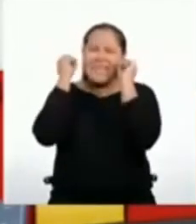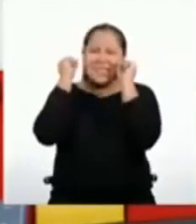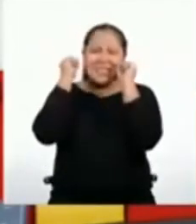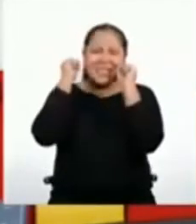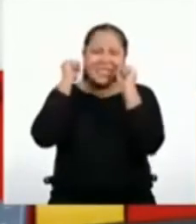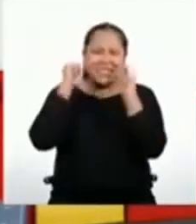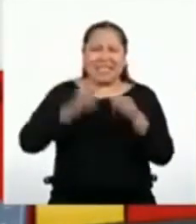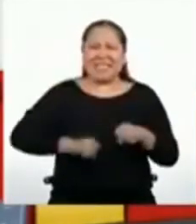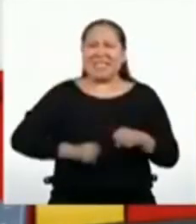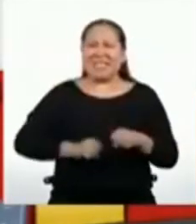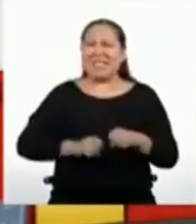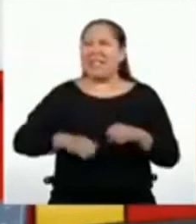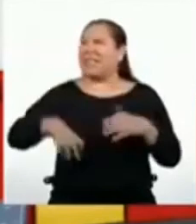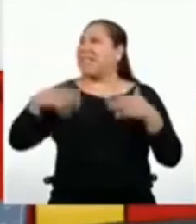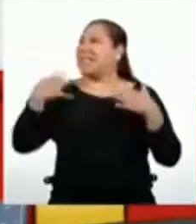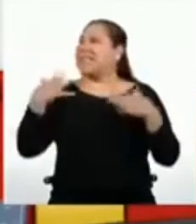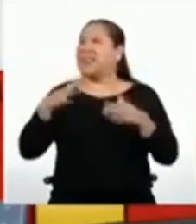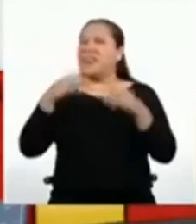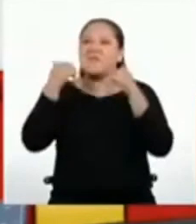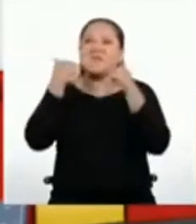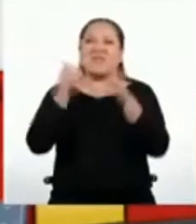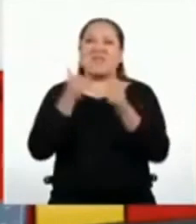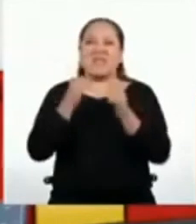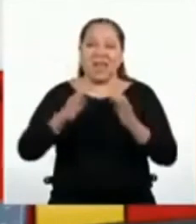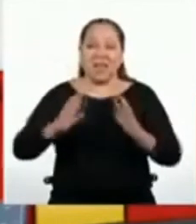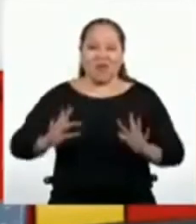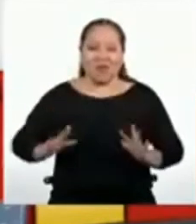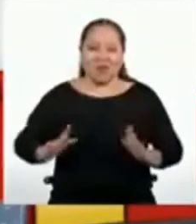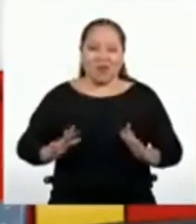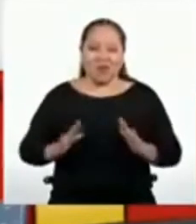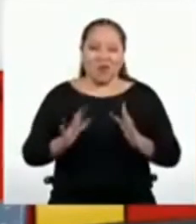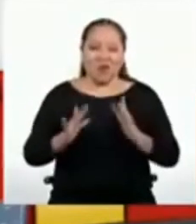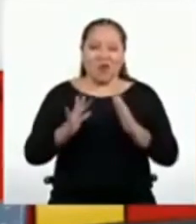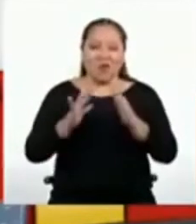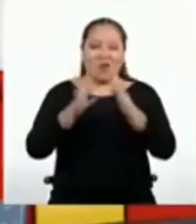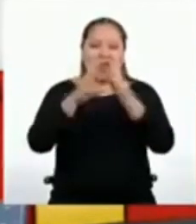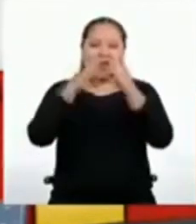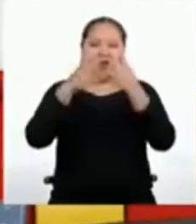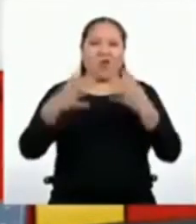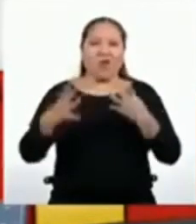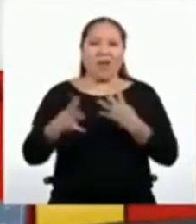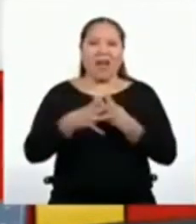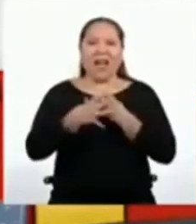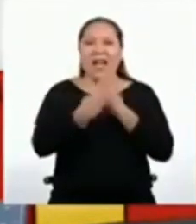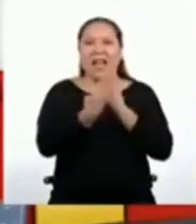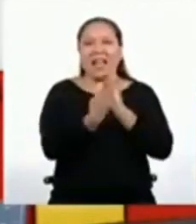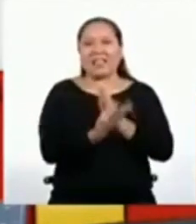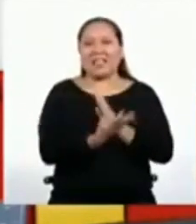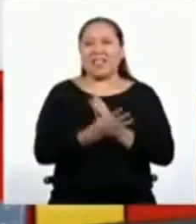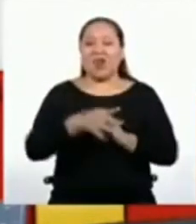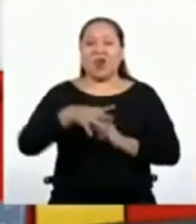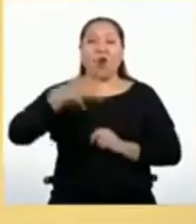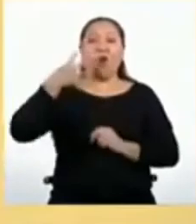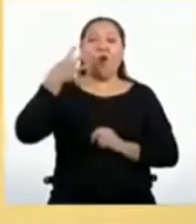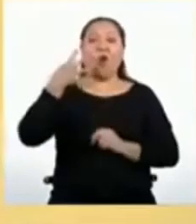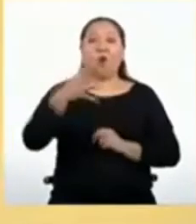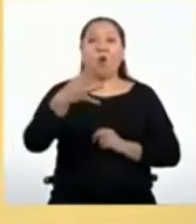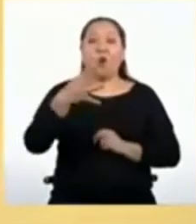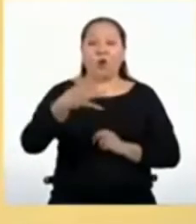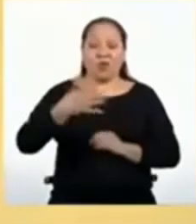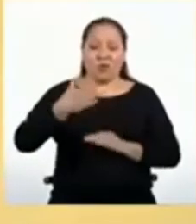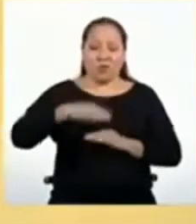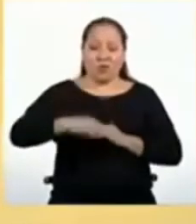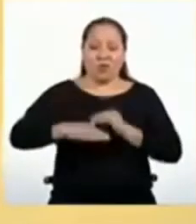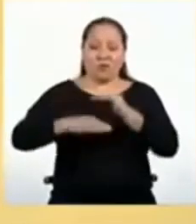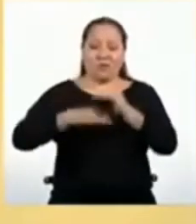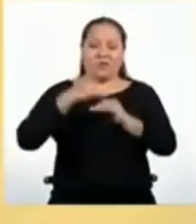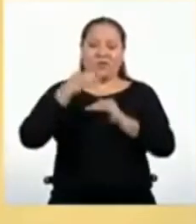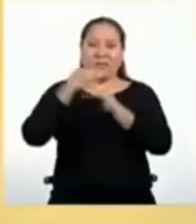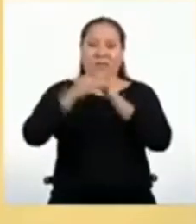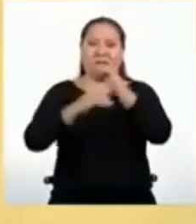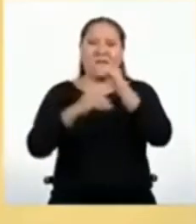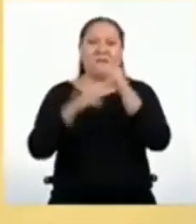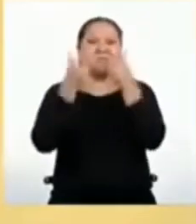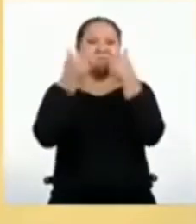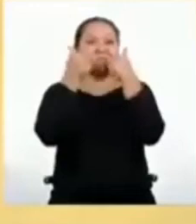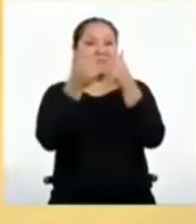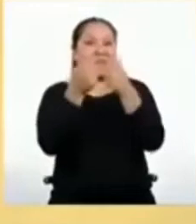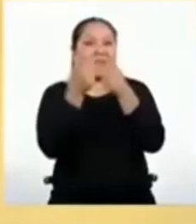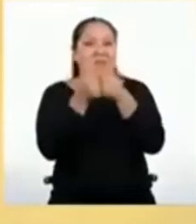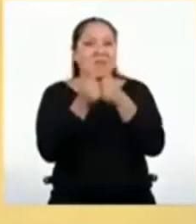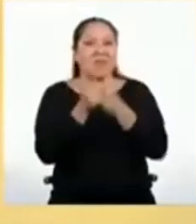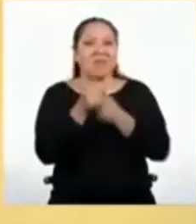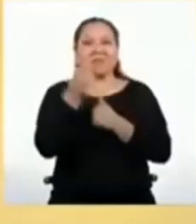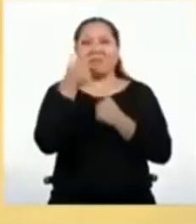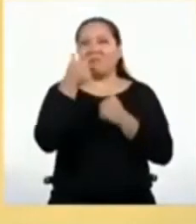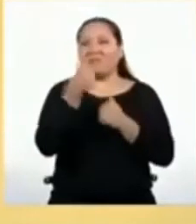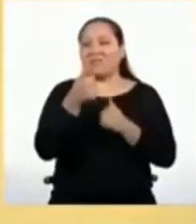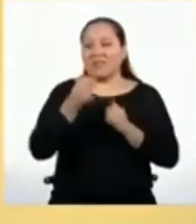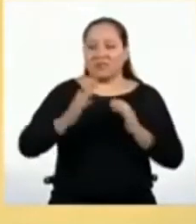¡Bien! ¡Lo máximo! ¡Un castillo de 4 pisos! ¡Felicitaciones! Te ha quedado muy bien